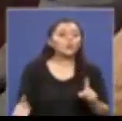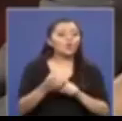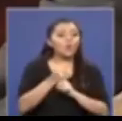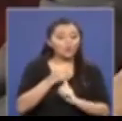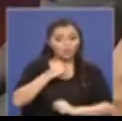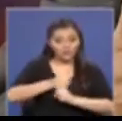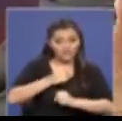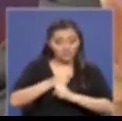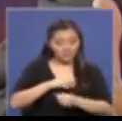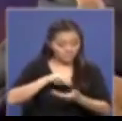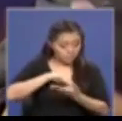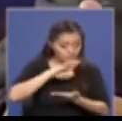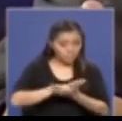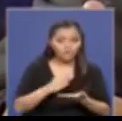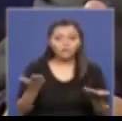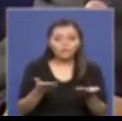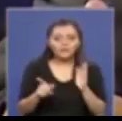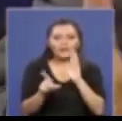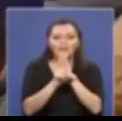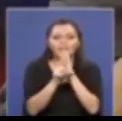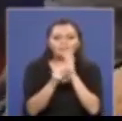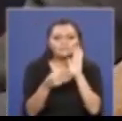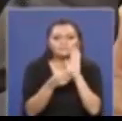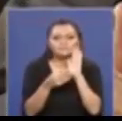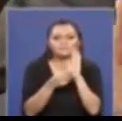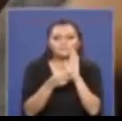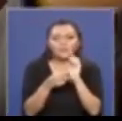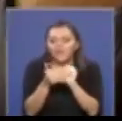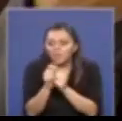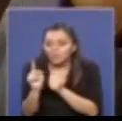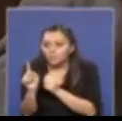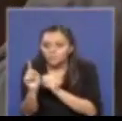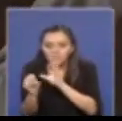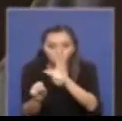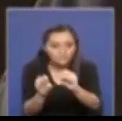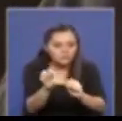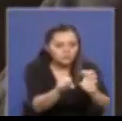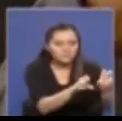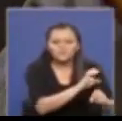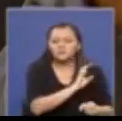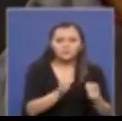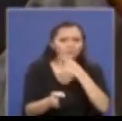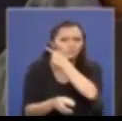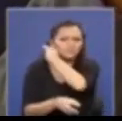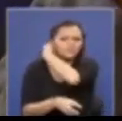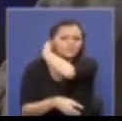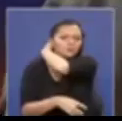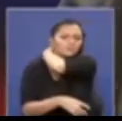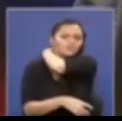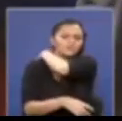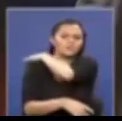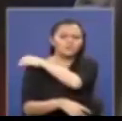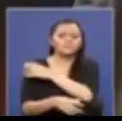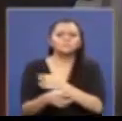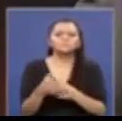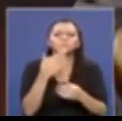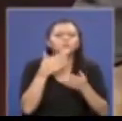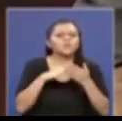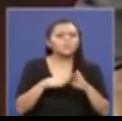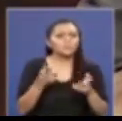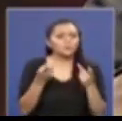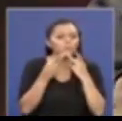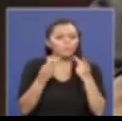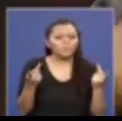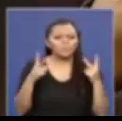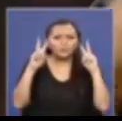laborales deben estar expresadas en la ley, no caso por caso, eso no tiene sentido cuando se trata de lo